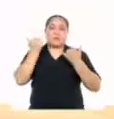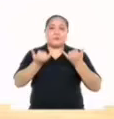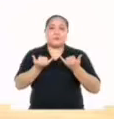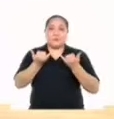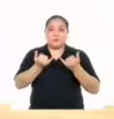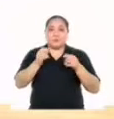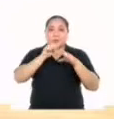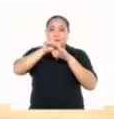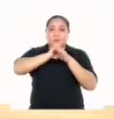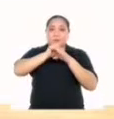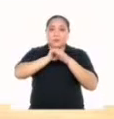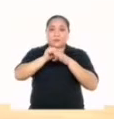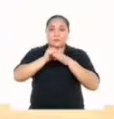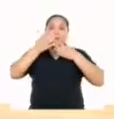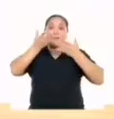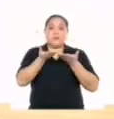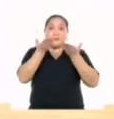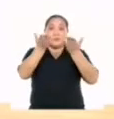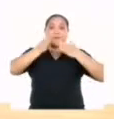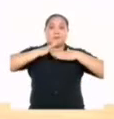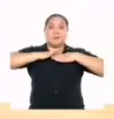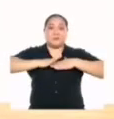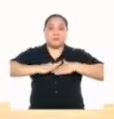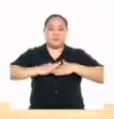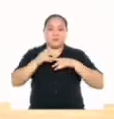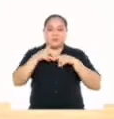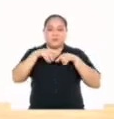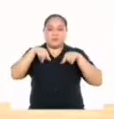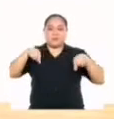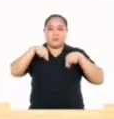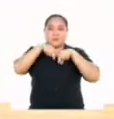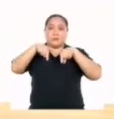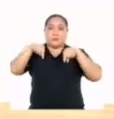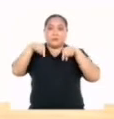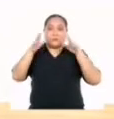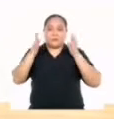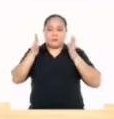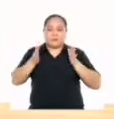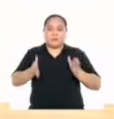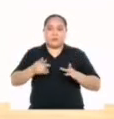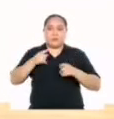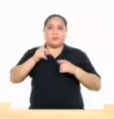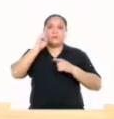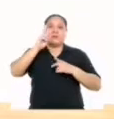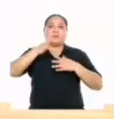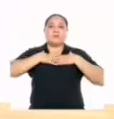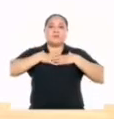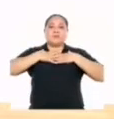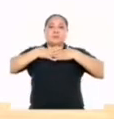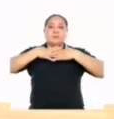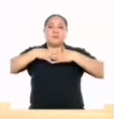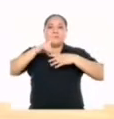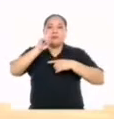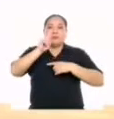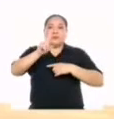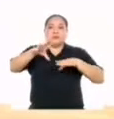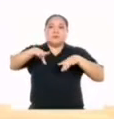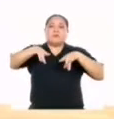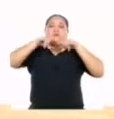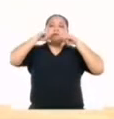tranquilidad. Nos colocamos en esta posición, las piernas a la altura de nuestra cadera, y hacemos 2 respiraciones.